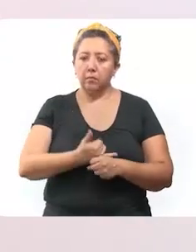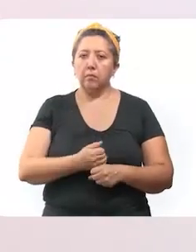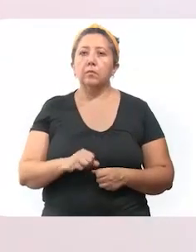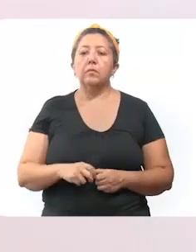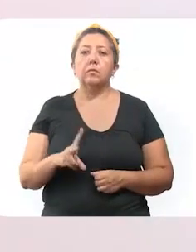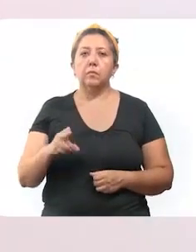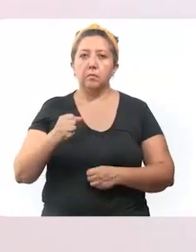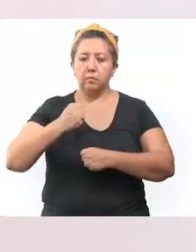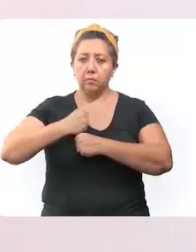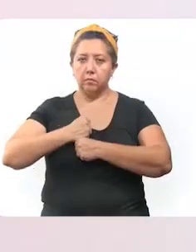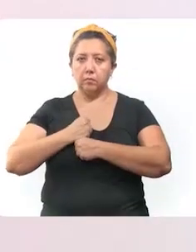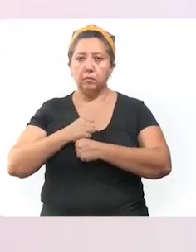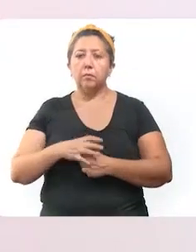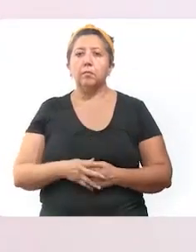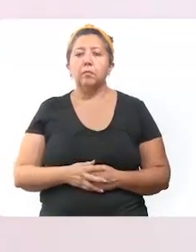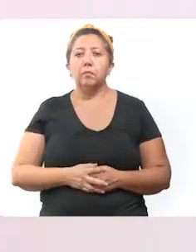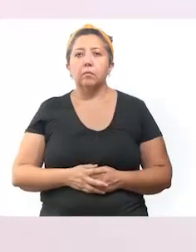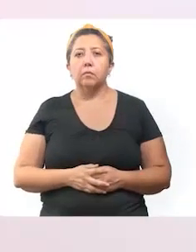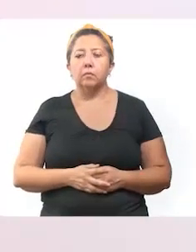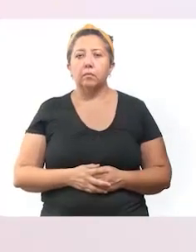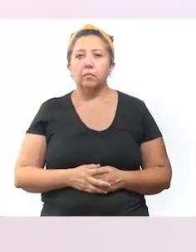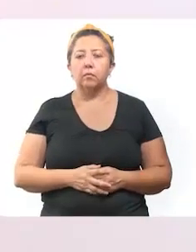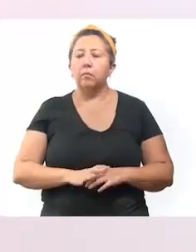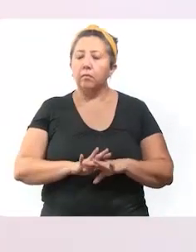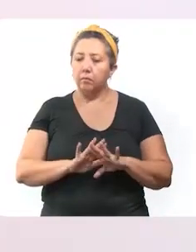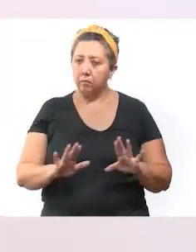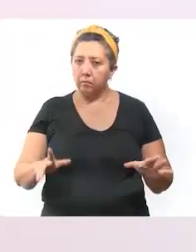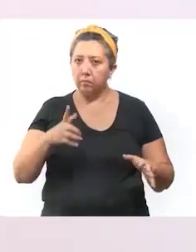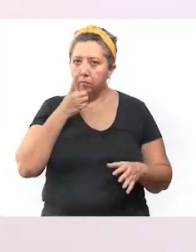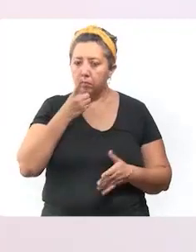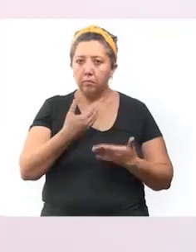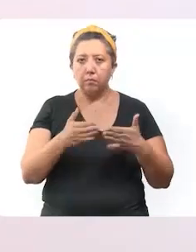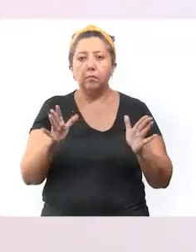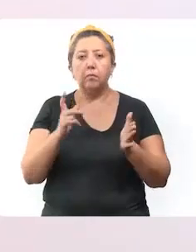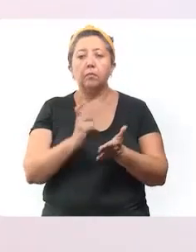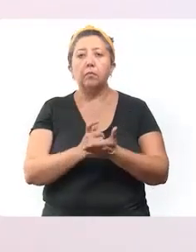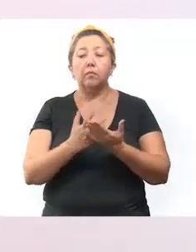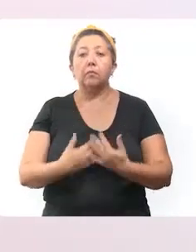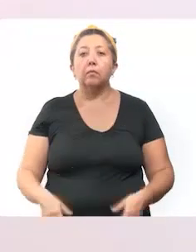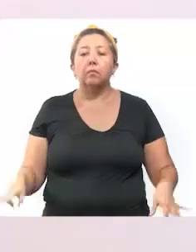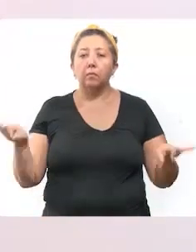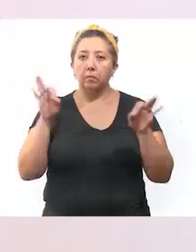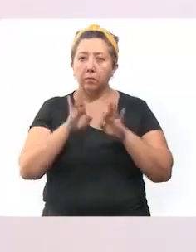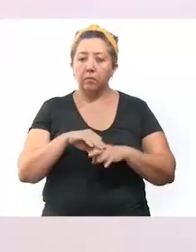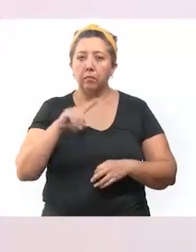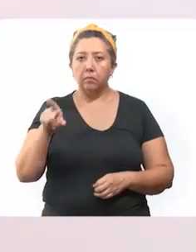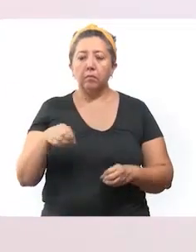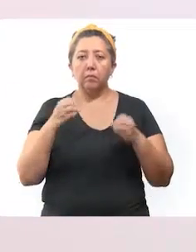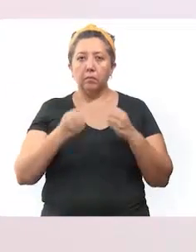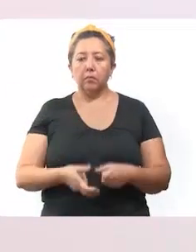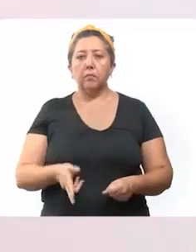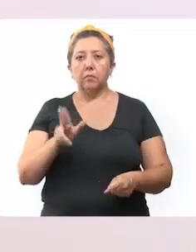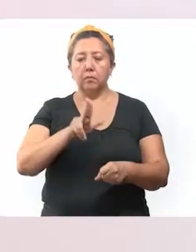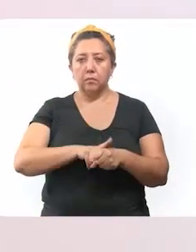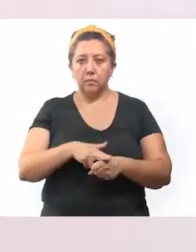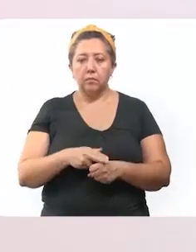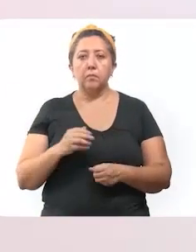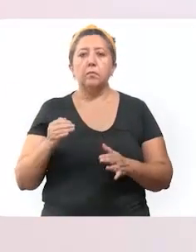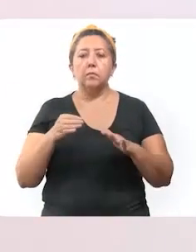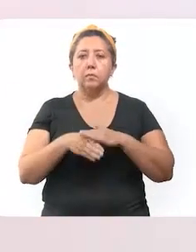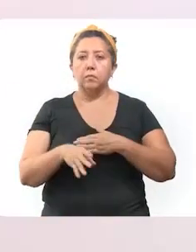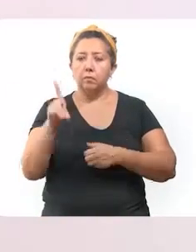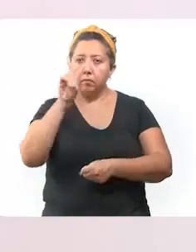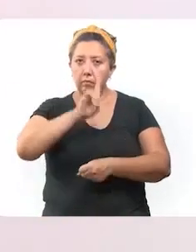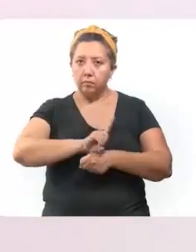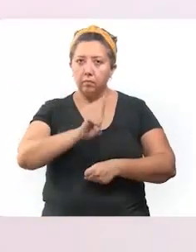del Bienestar y las Fuerzas Armadas. Como se ha señalado en la reapertura económica, los datos más importantes son la ocupación hospitalaria y